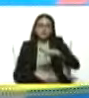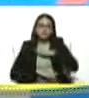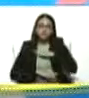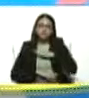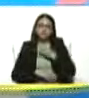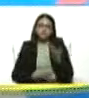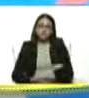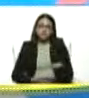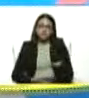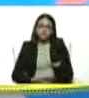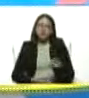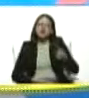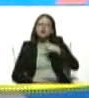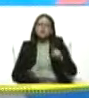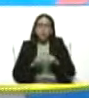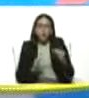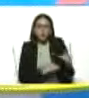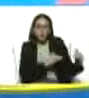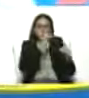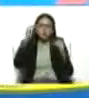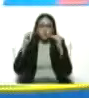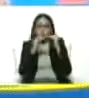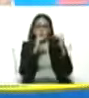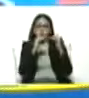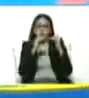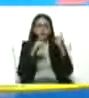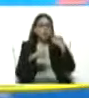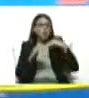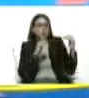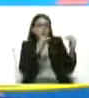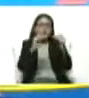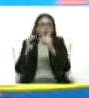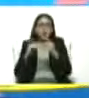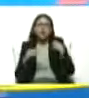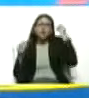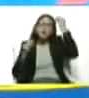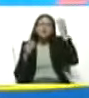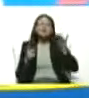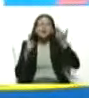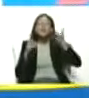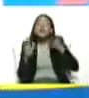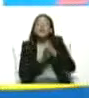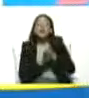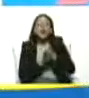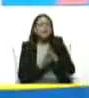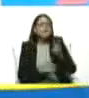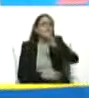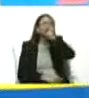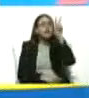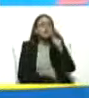Para la estabilidad de un país, pensar en el país como norte.